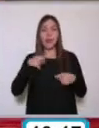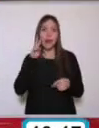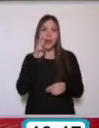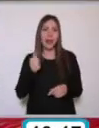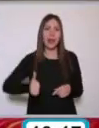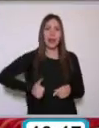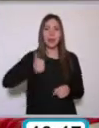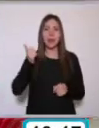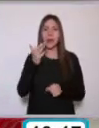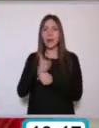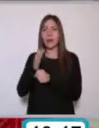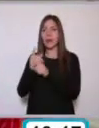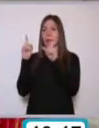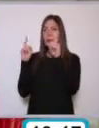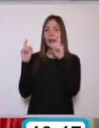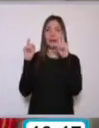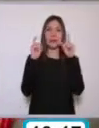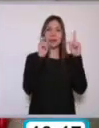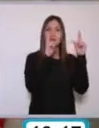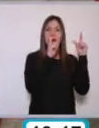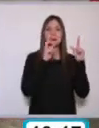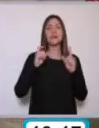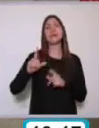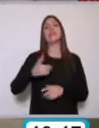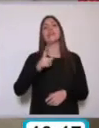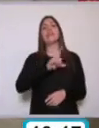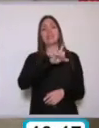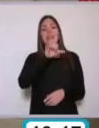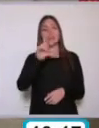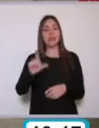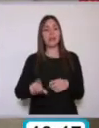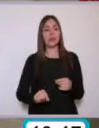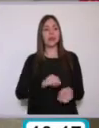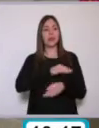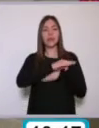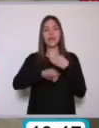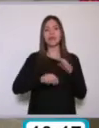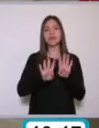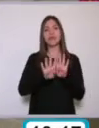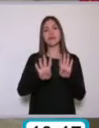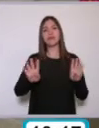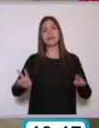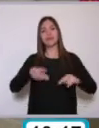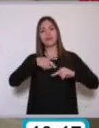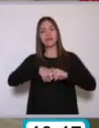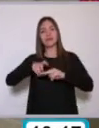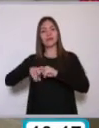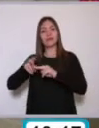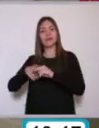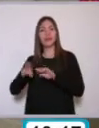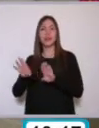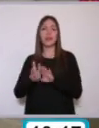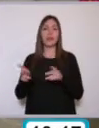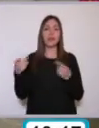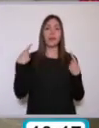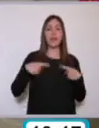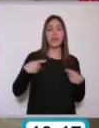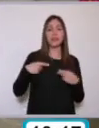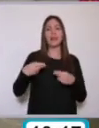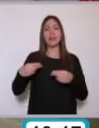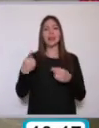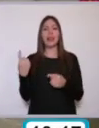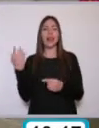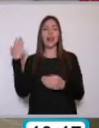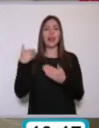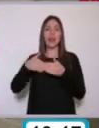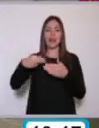pues órale, es momento de la foto. Claro. Entonces se ponen todos, empiezan a armar todo el rollo, pongan a la gente atrás,